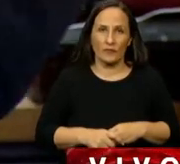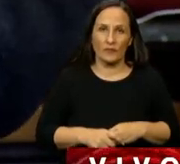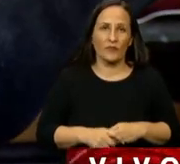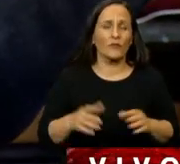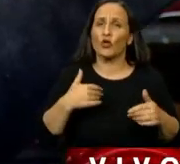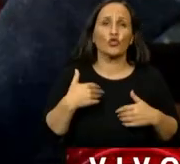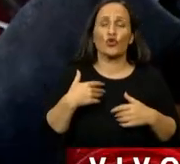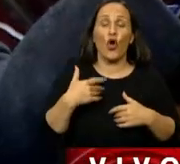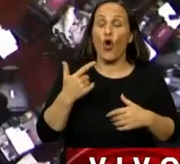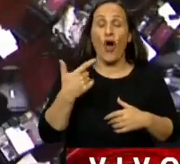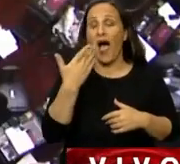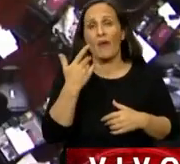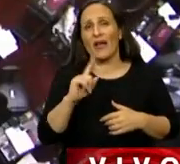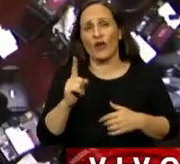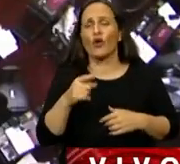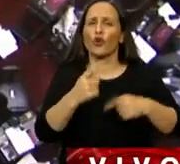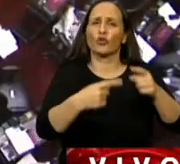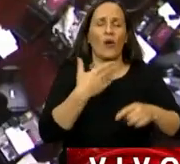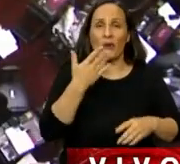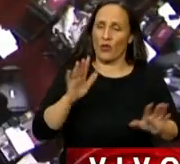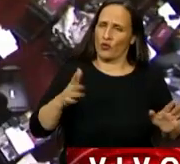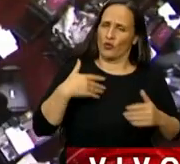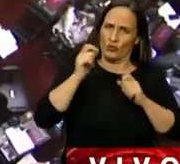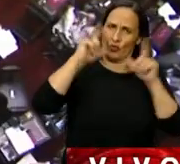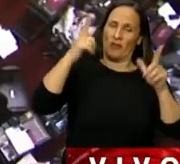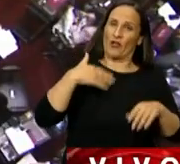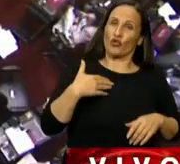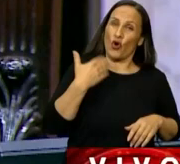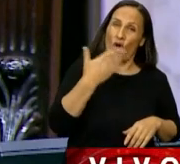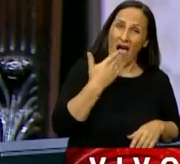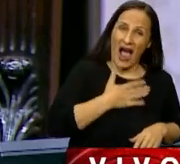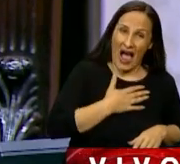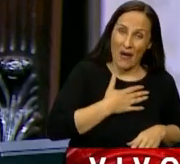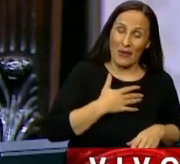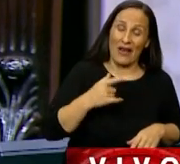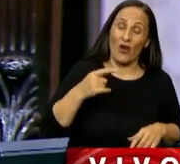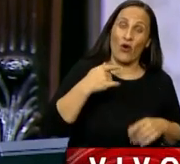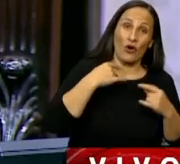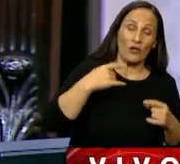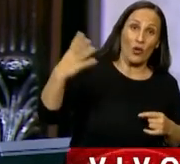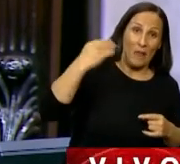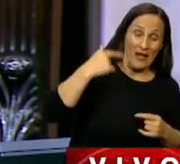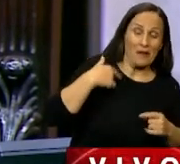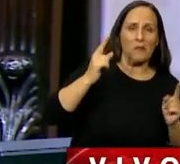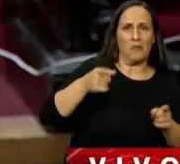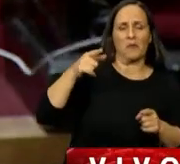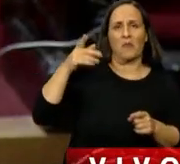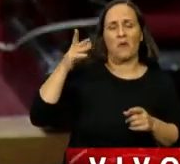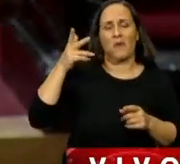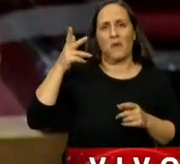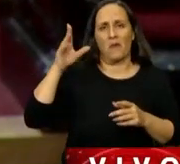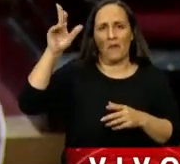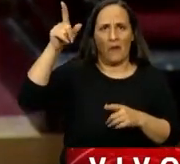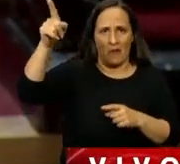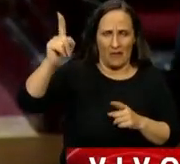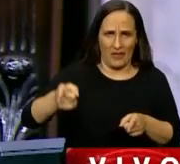No, yo no voy a hablar. Voy a hablar. A mí me llama la atención cuando yo hablo. Llámenle la atención. Ya lo pedí. Cuando ya haya silencio voy a hablar.